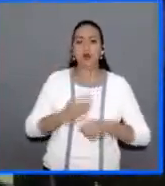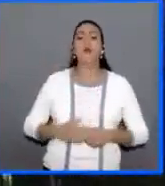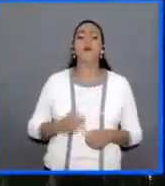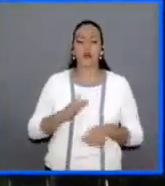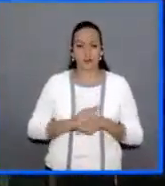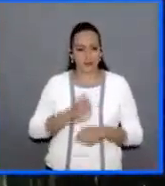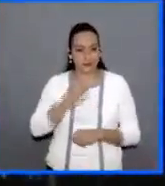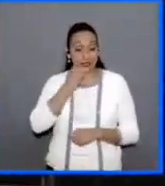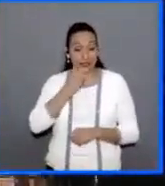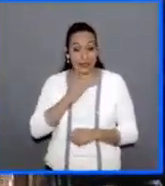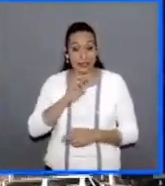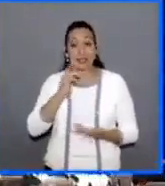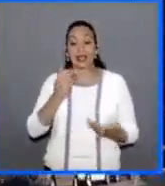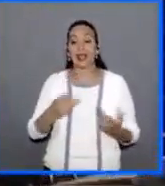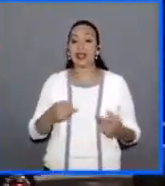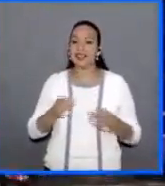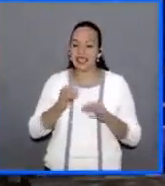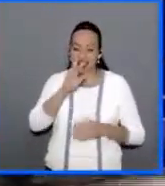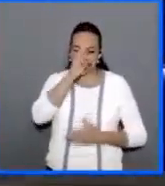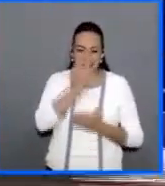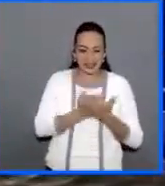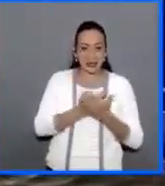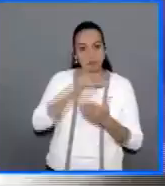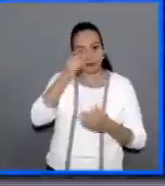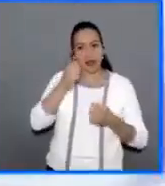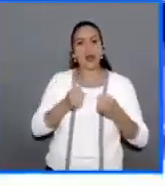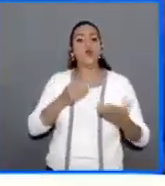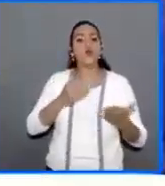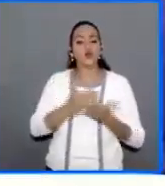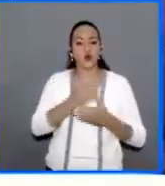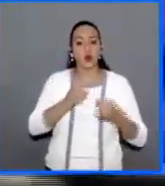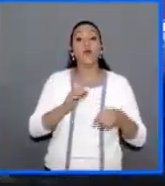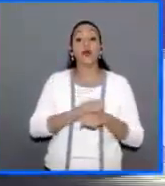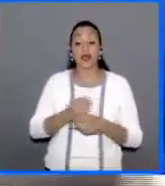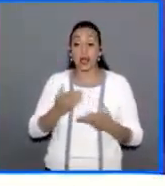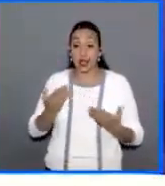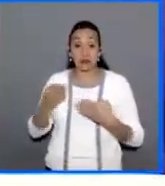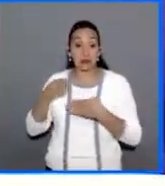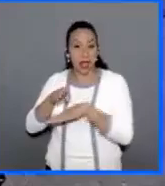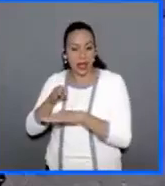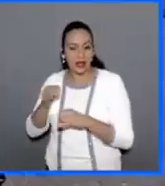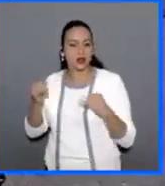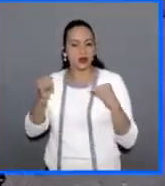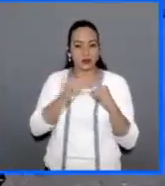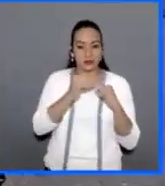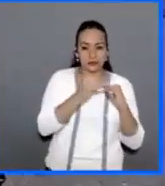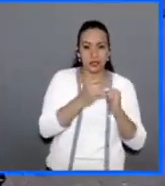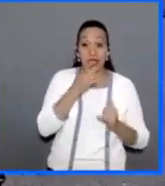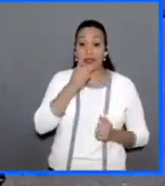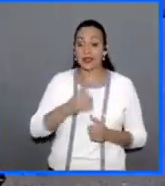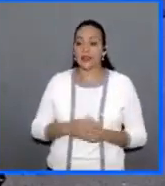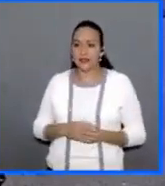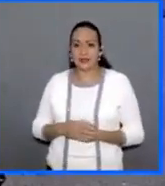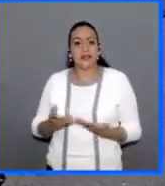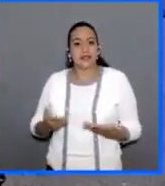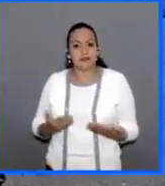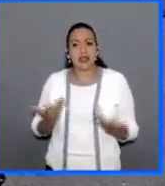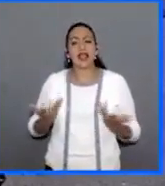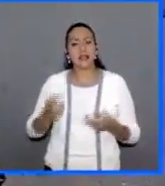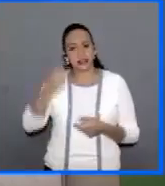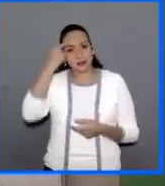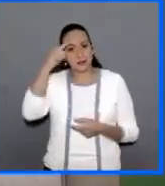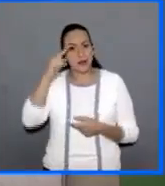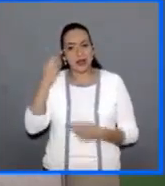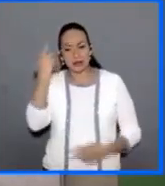seguridad jurídica, pues impedía a las instituciones sujetas a esa ley el tener certeza sobre la medida necesaria y razonable que